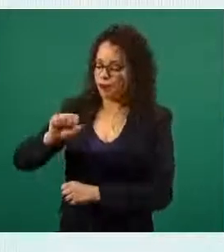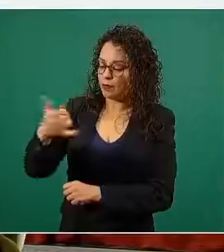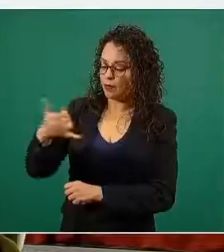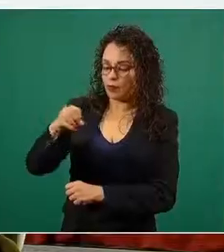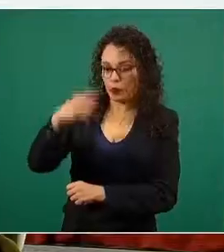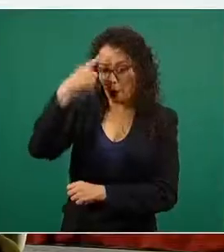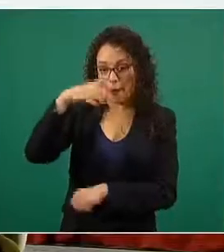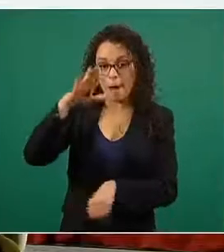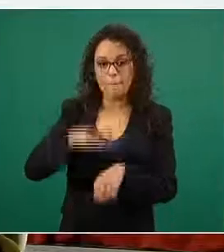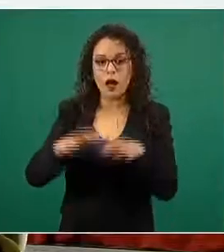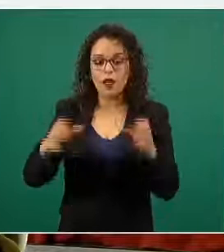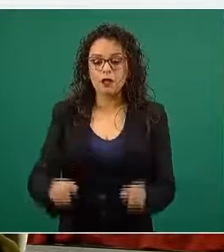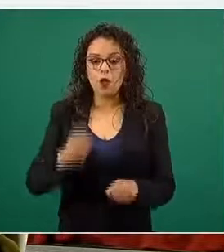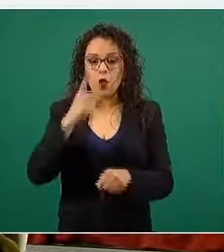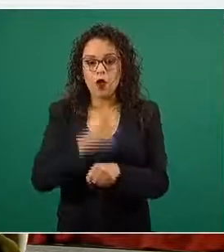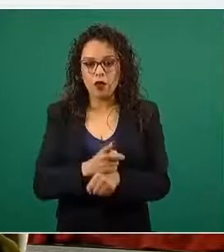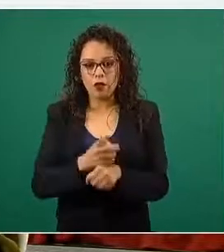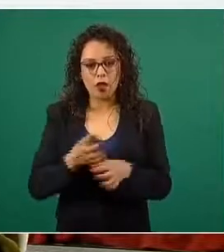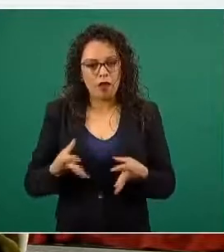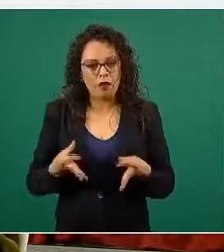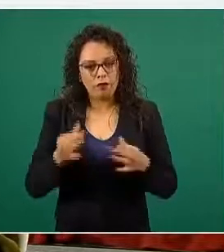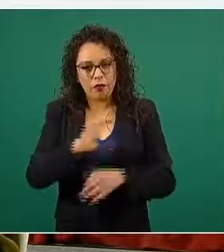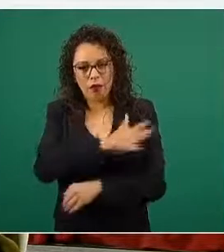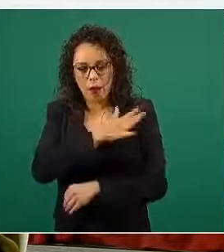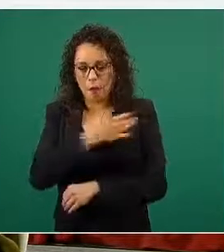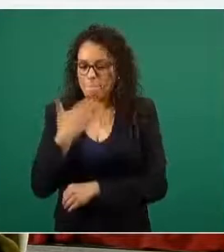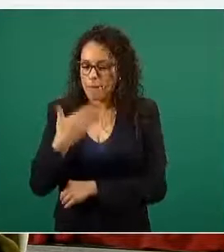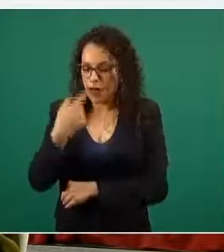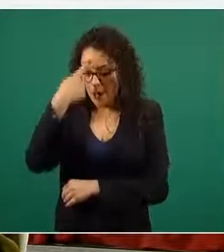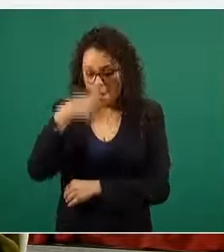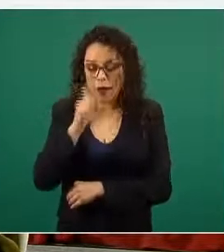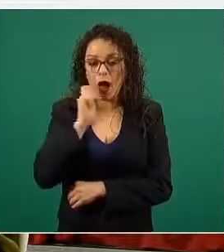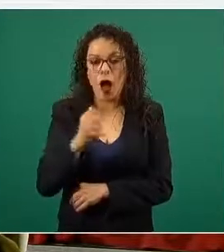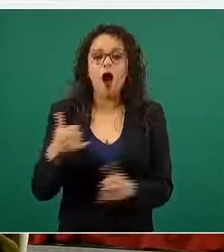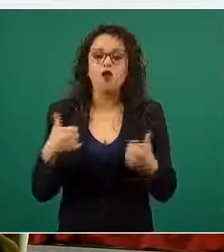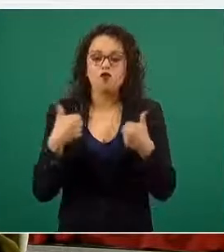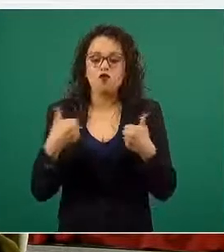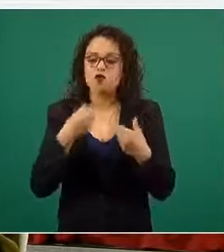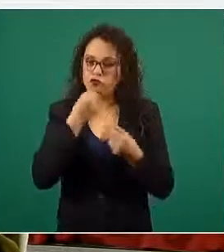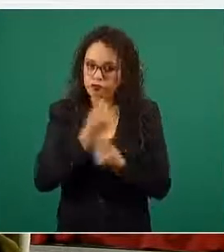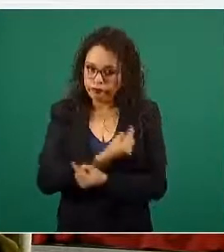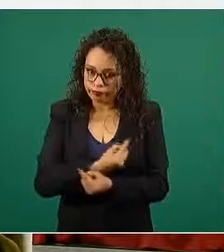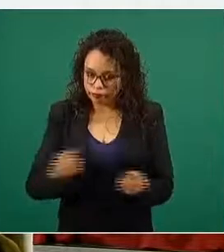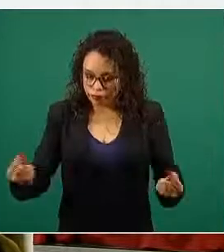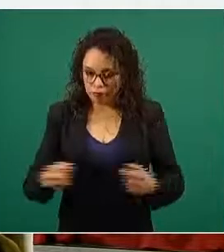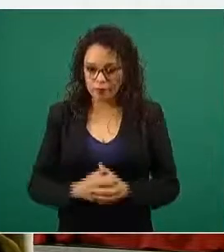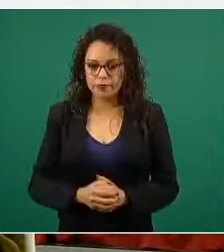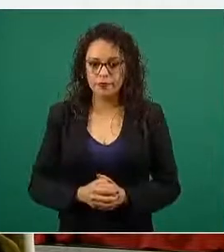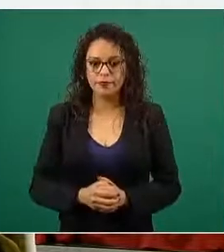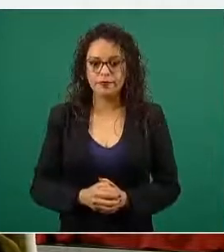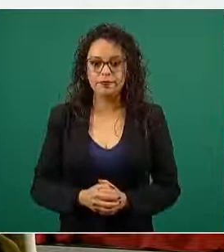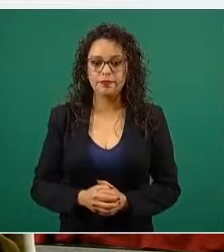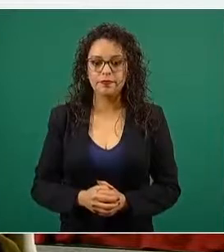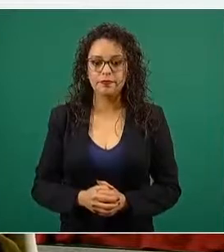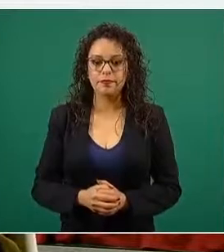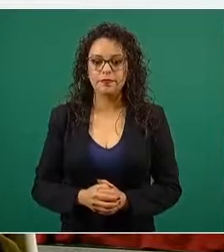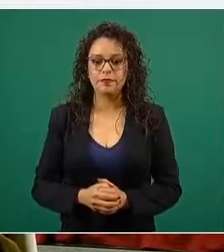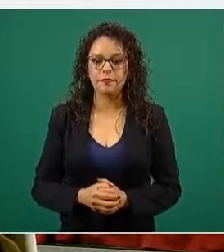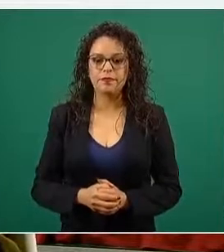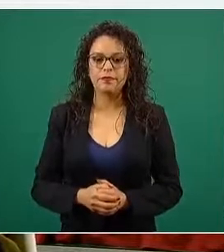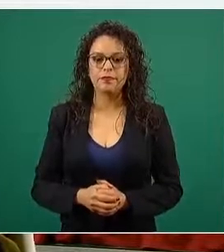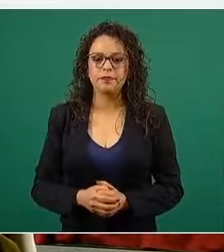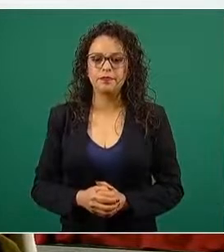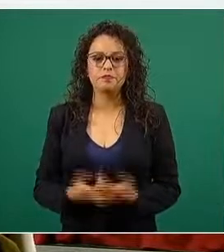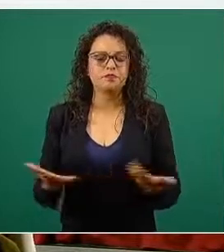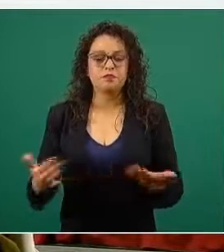y eficacia en personas menores de edad. Esto posiblemente a lo largo del año, rumbo a la mitad